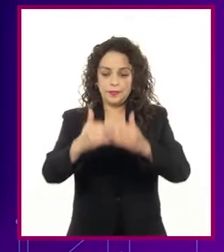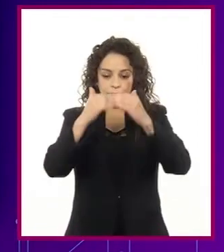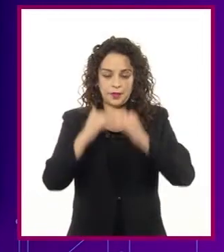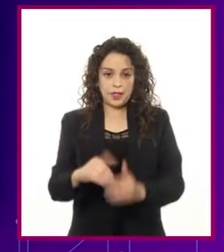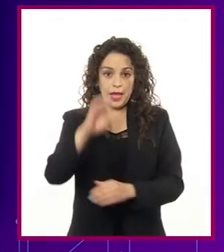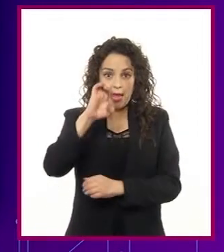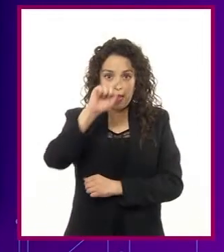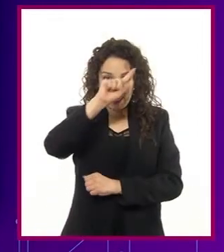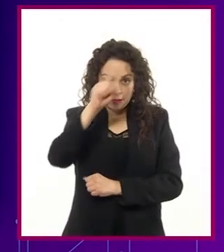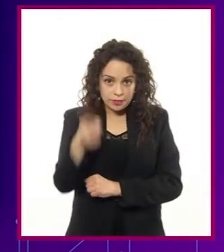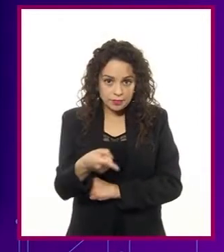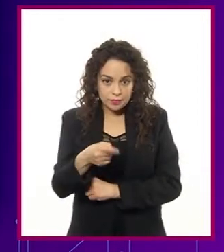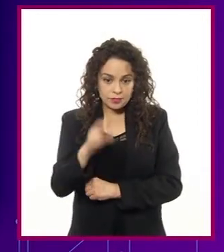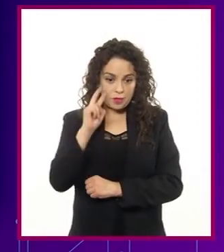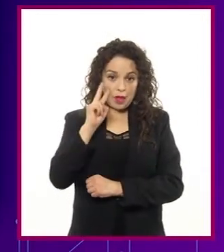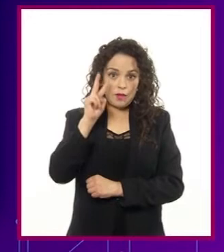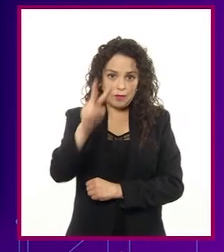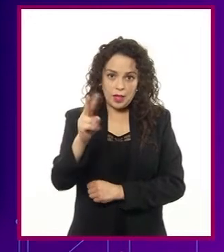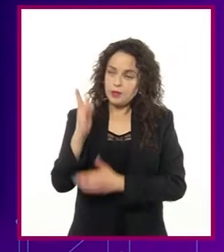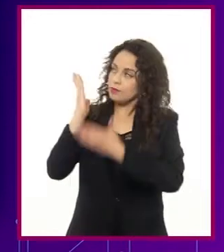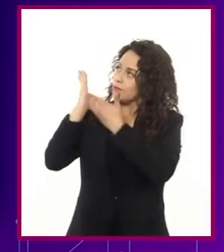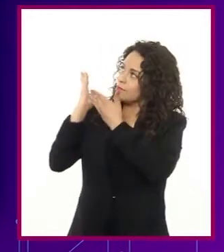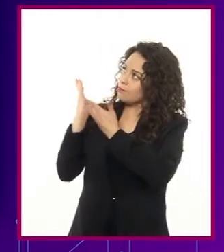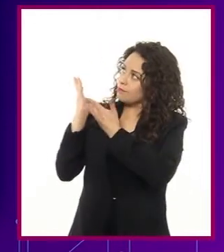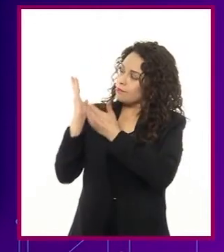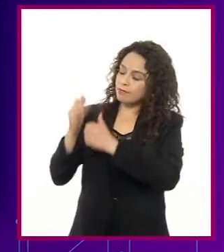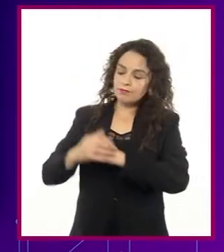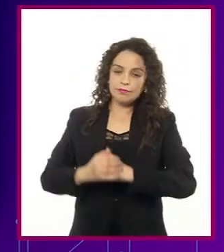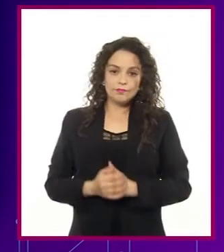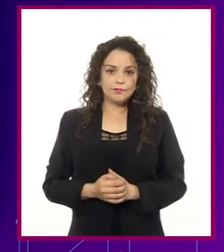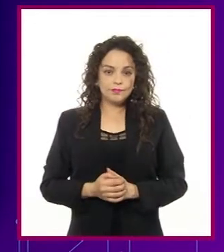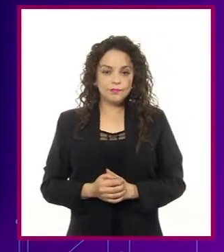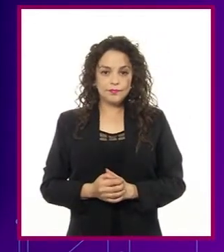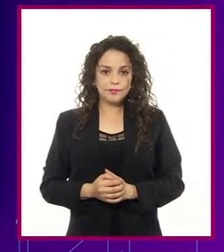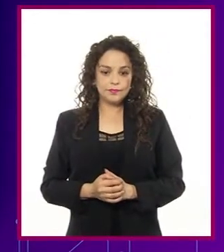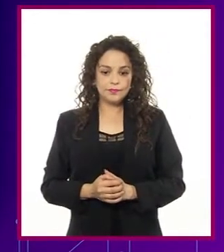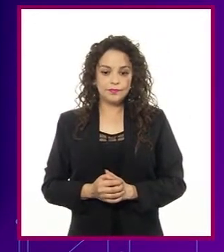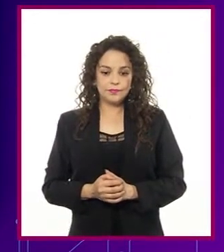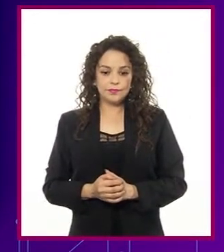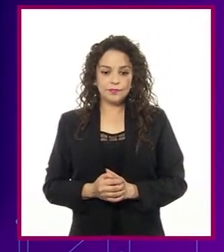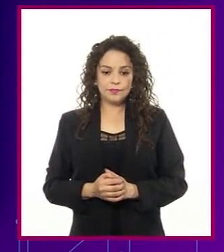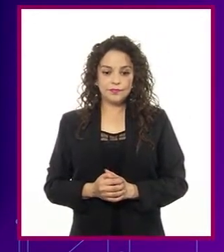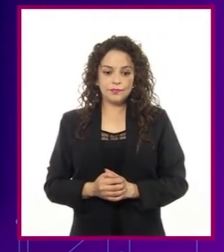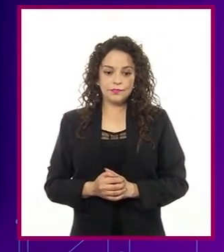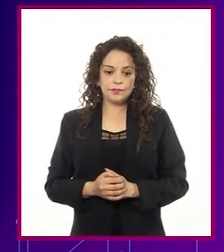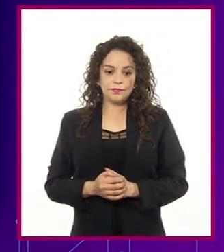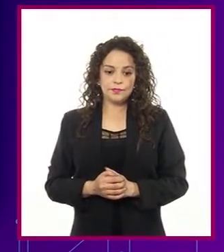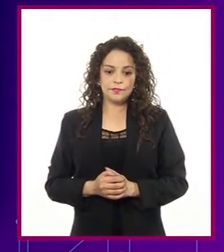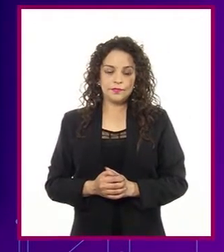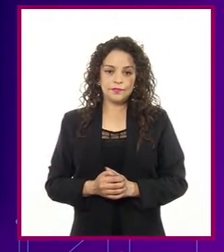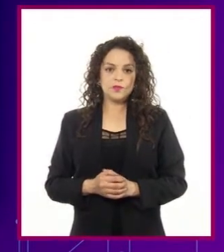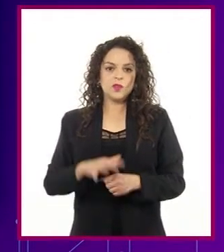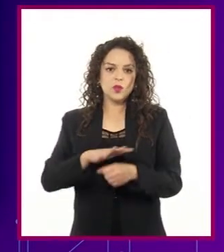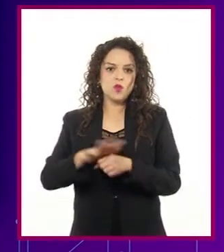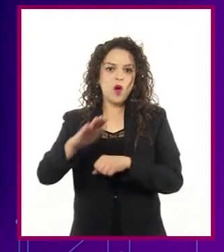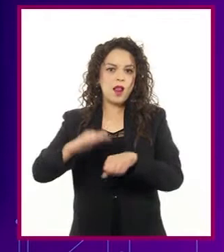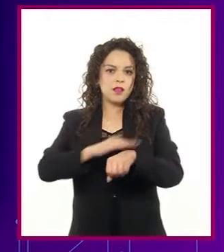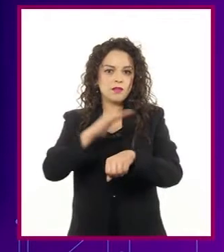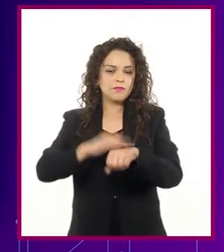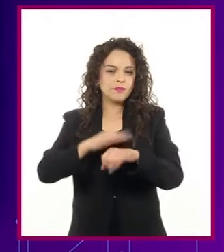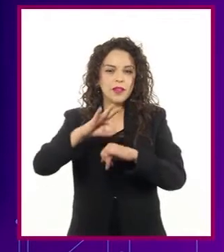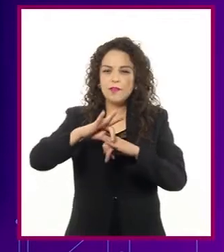Danae obtiene 5 calificaciones de 10 y 4 de 9 en el bloque 3, ¿qué promedio final